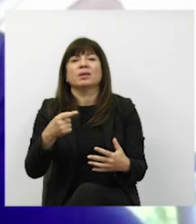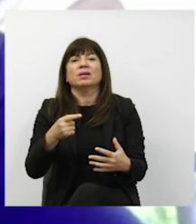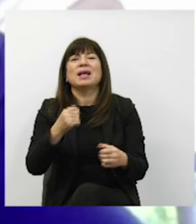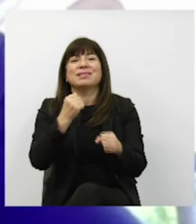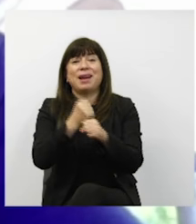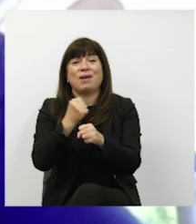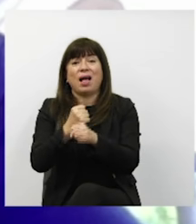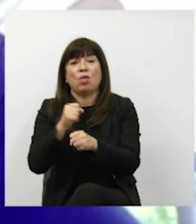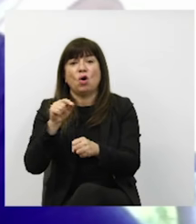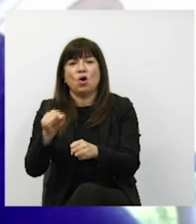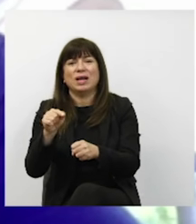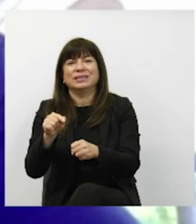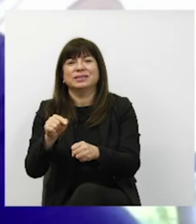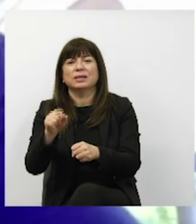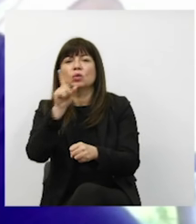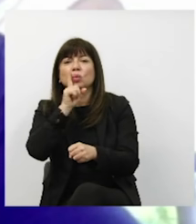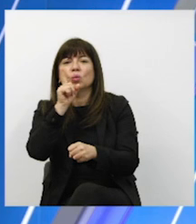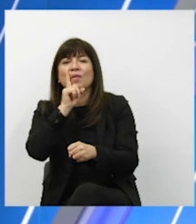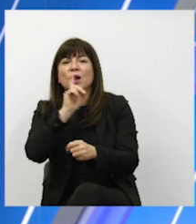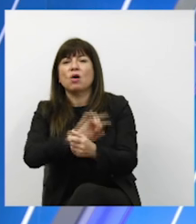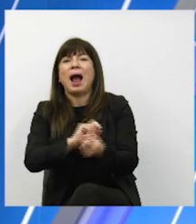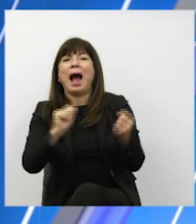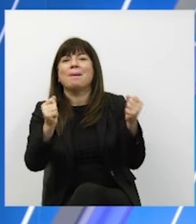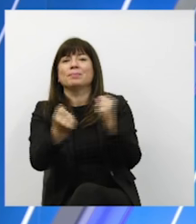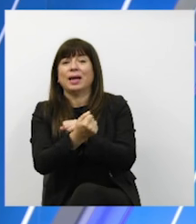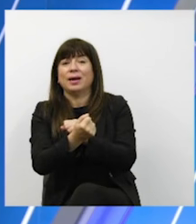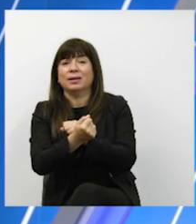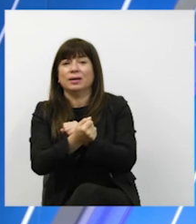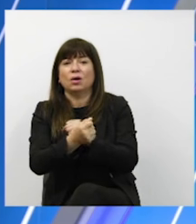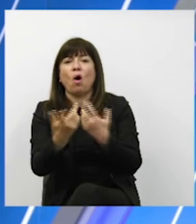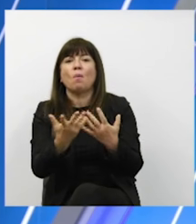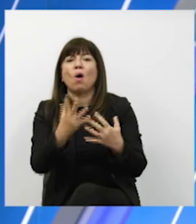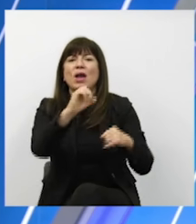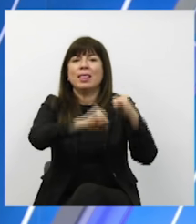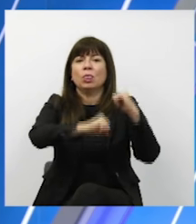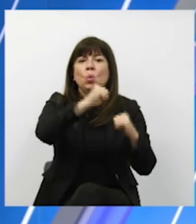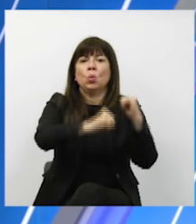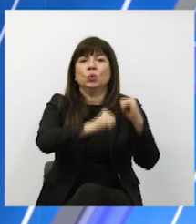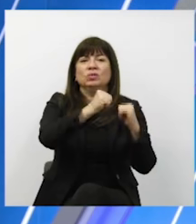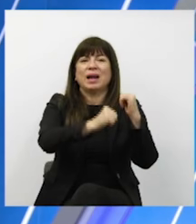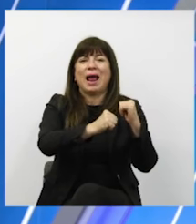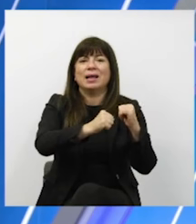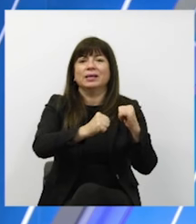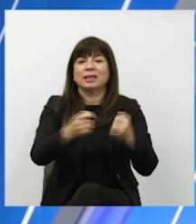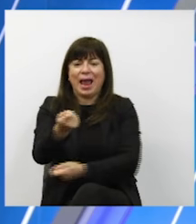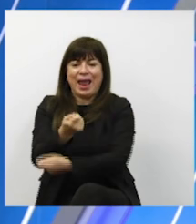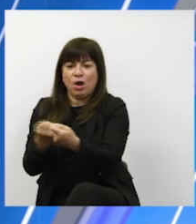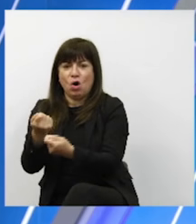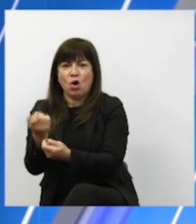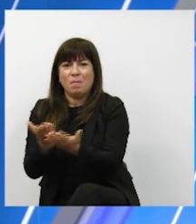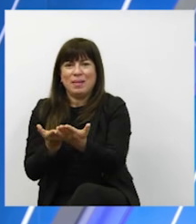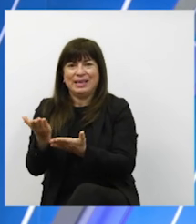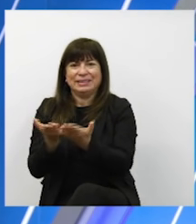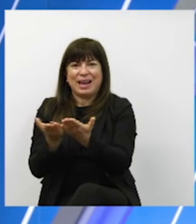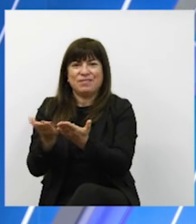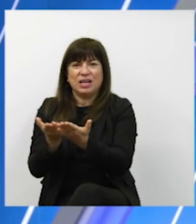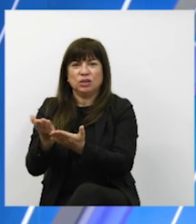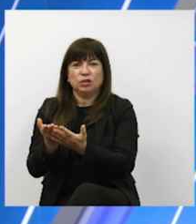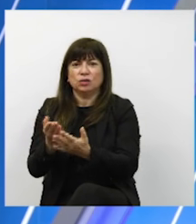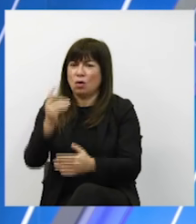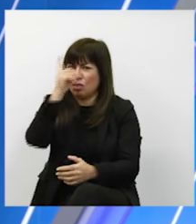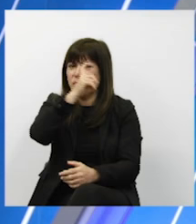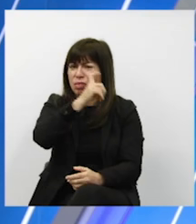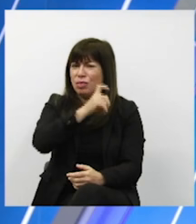los trabajadores, donde tuvieron que reconvertirse completamente de ser industriales a una economía de servicios que les costó